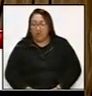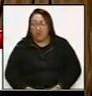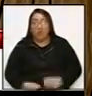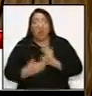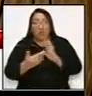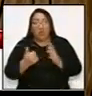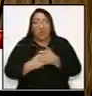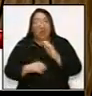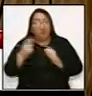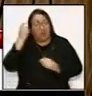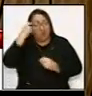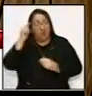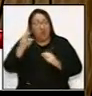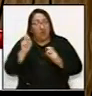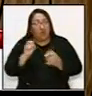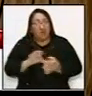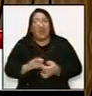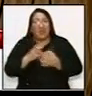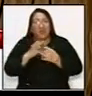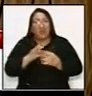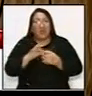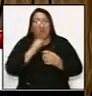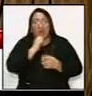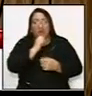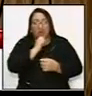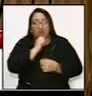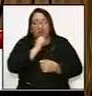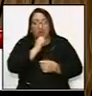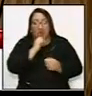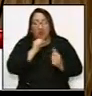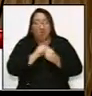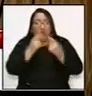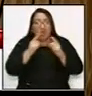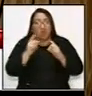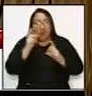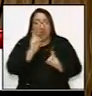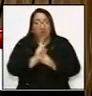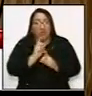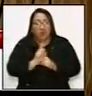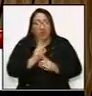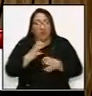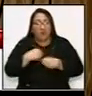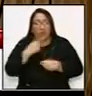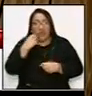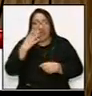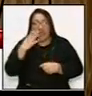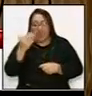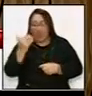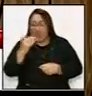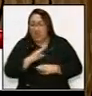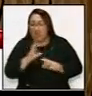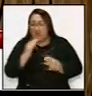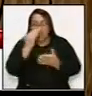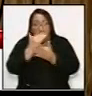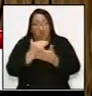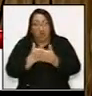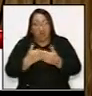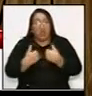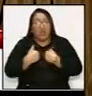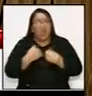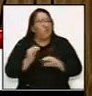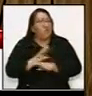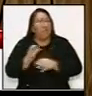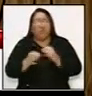que considero que es un tema estrictamente privado por la decisión personal que tomó el señor Alan García. Los argumentos que ha tenido, no